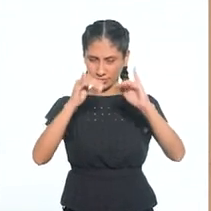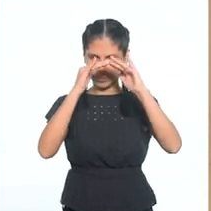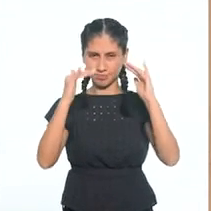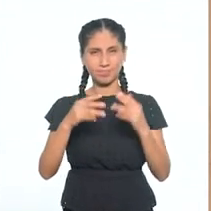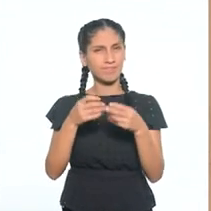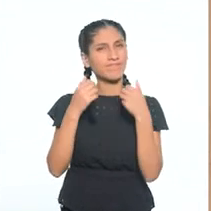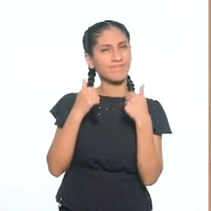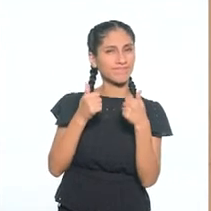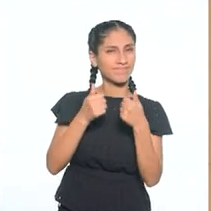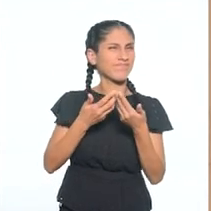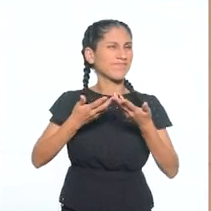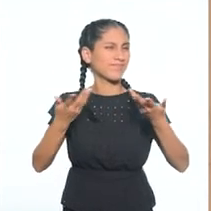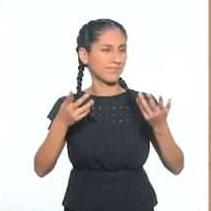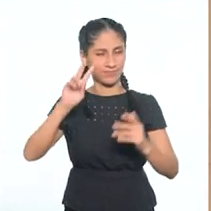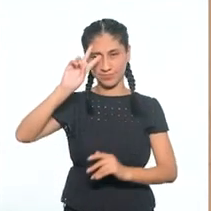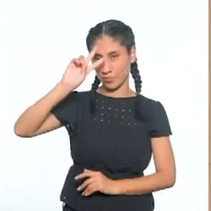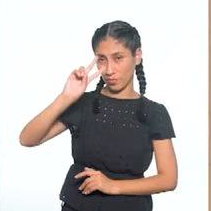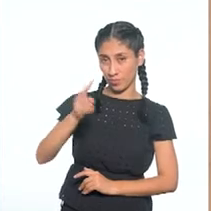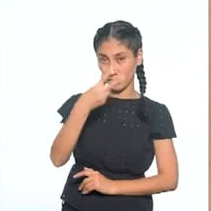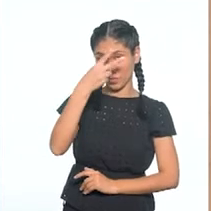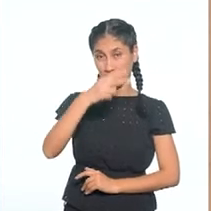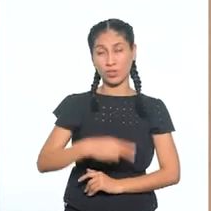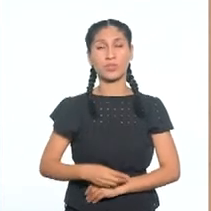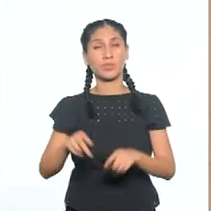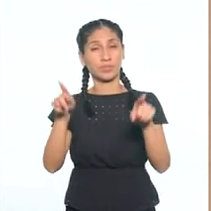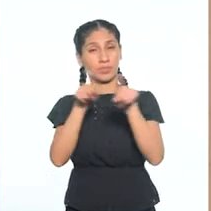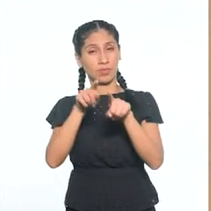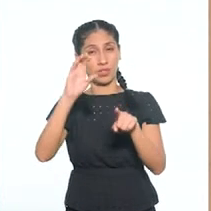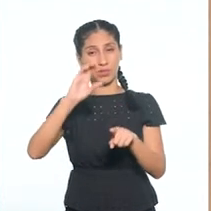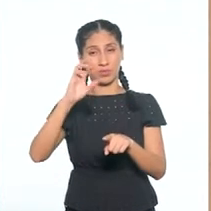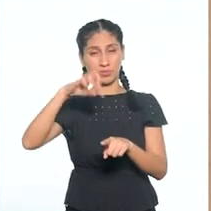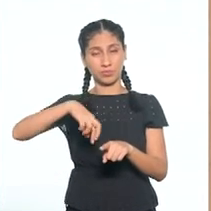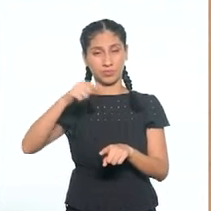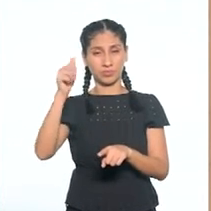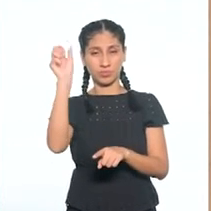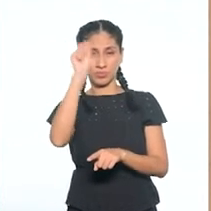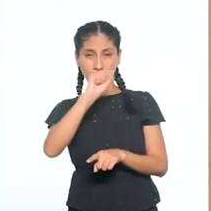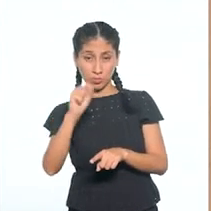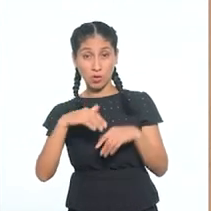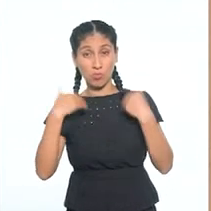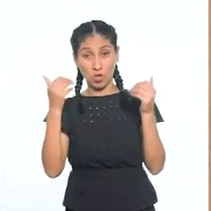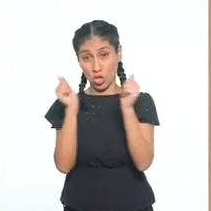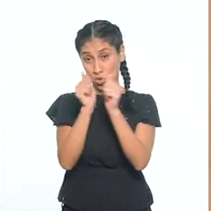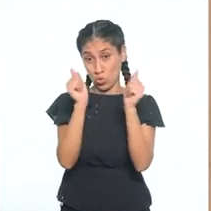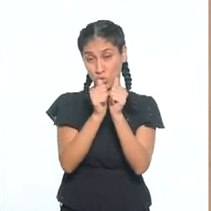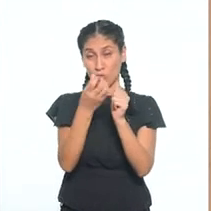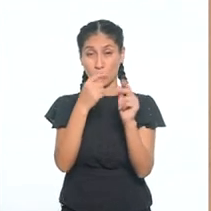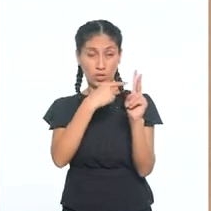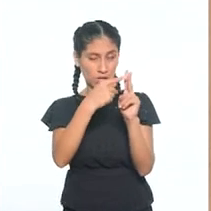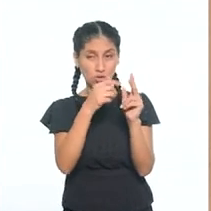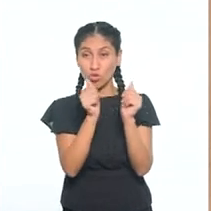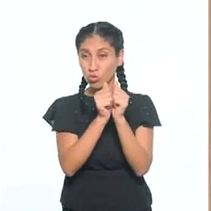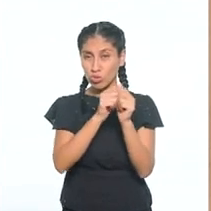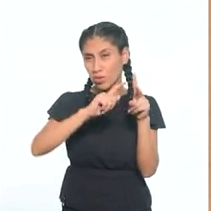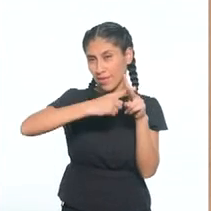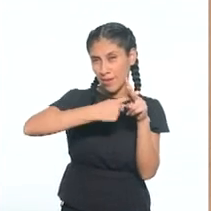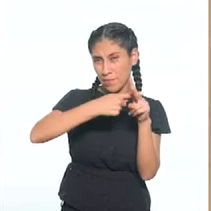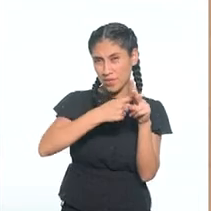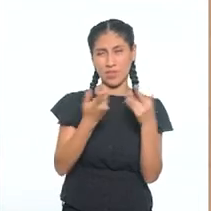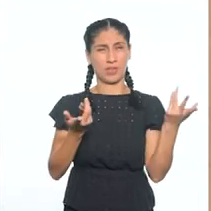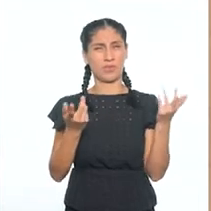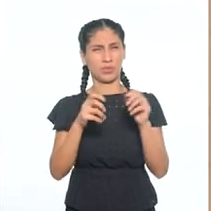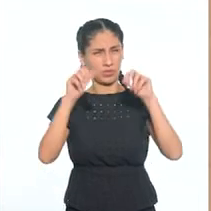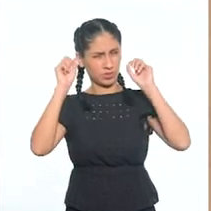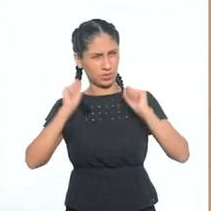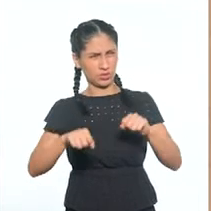que más la segunda ola y las cepas también pueden ir juntas porque surgieron en ese momento de hecho